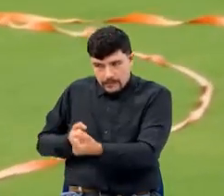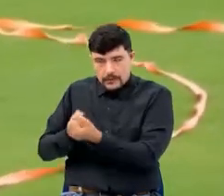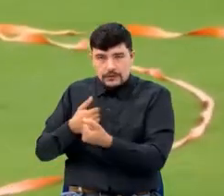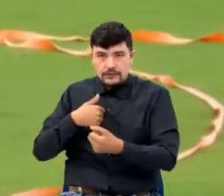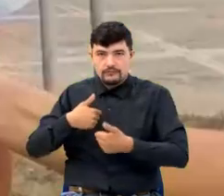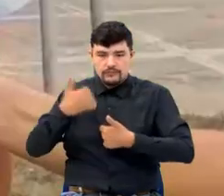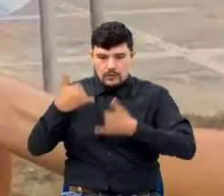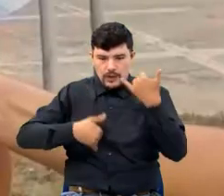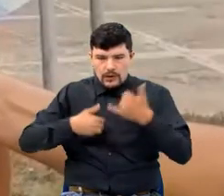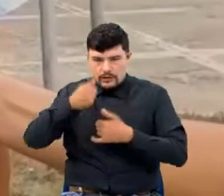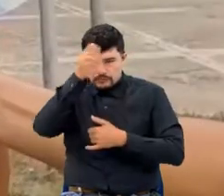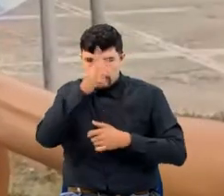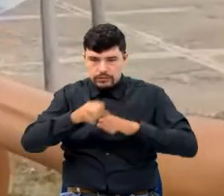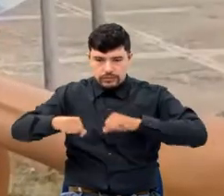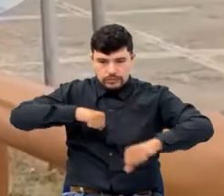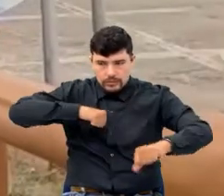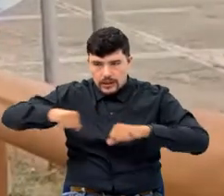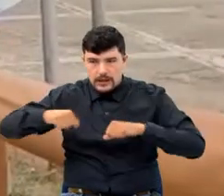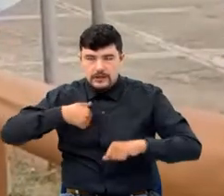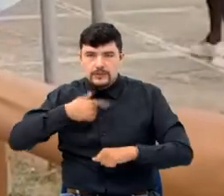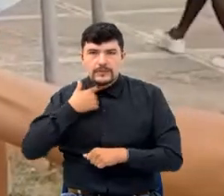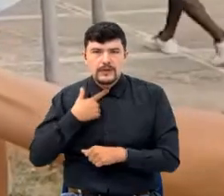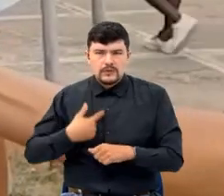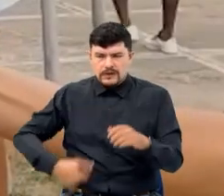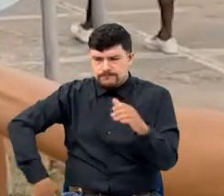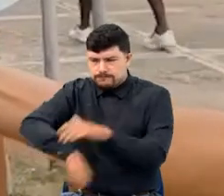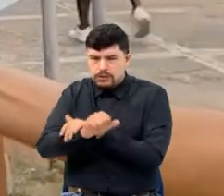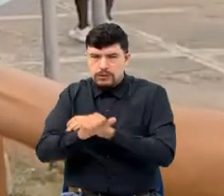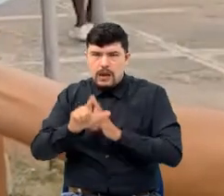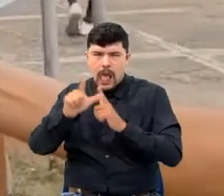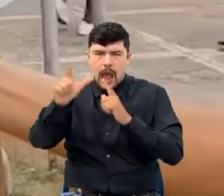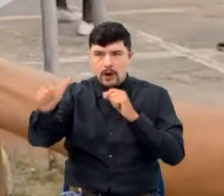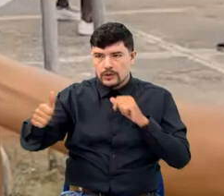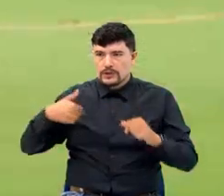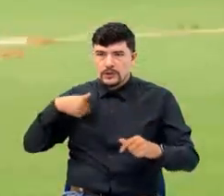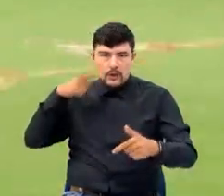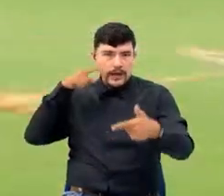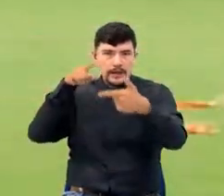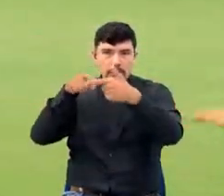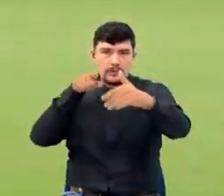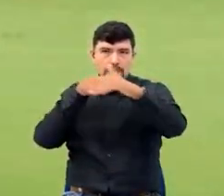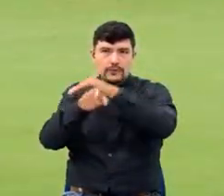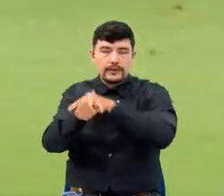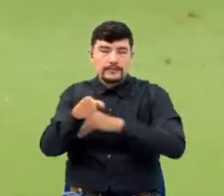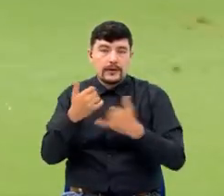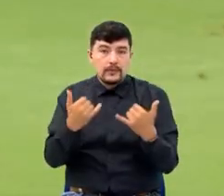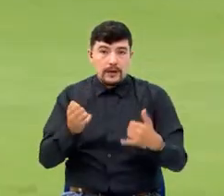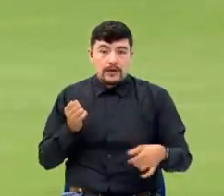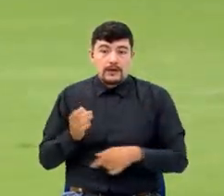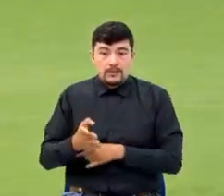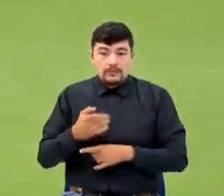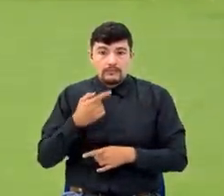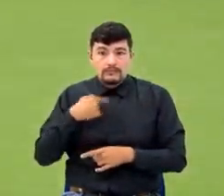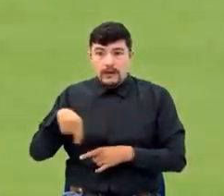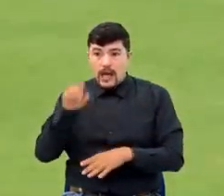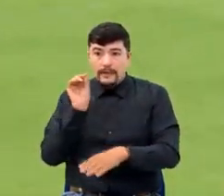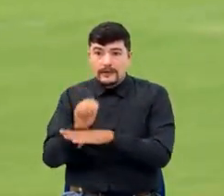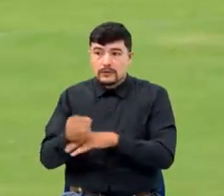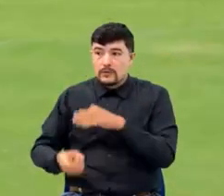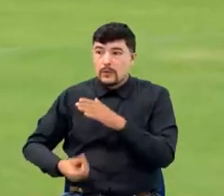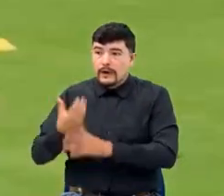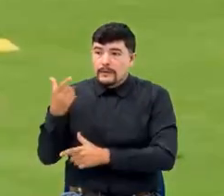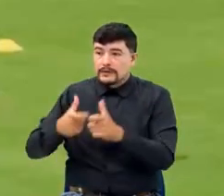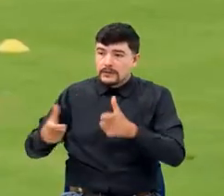dinámico. Me gusta rematar mucho de larga distancia y llegar a gol. Hasta el momento el club no ha anunciado refuerzos importantes de cara al